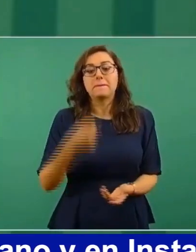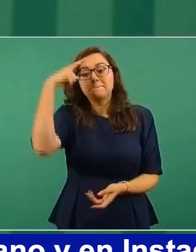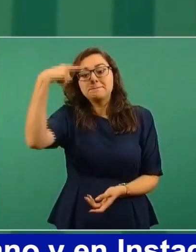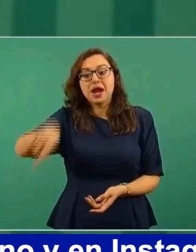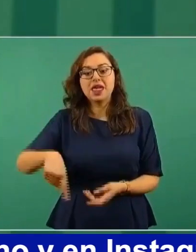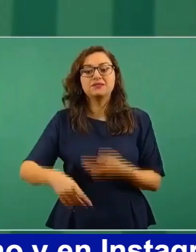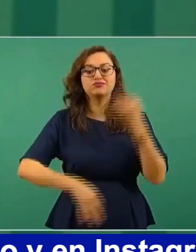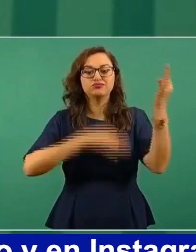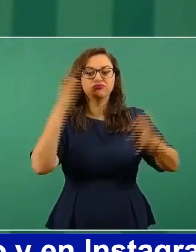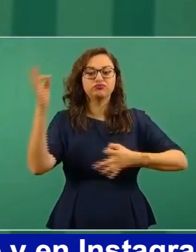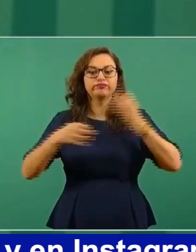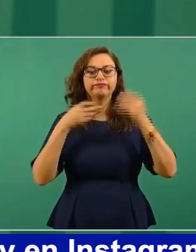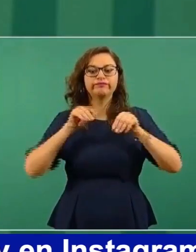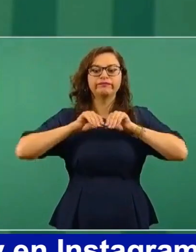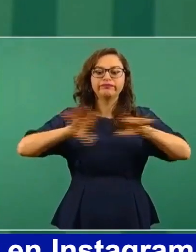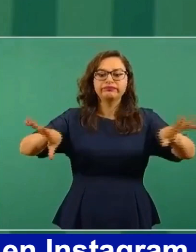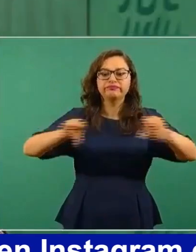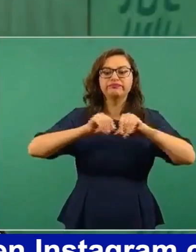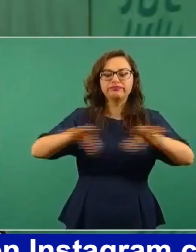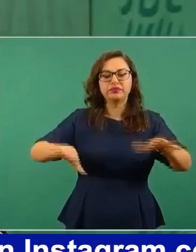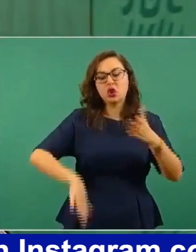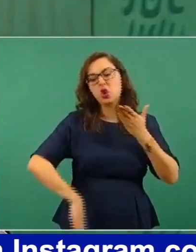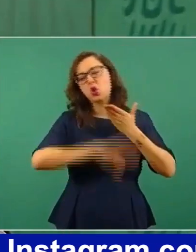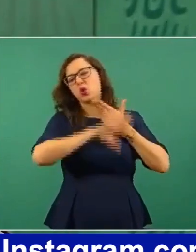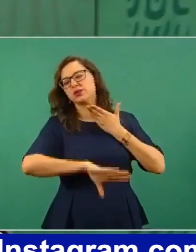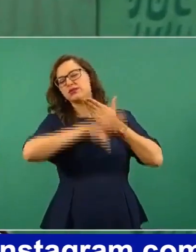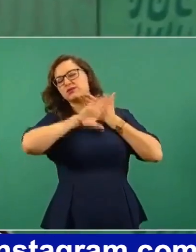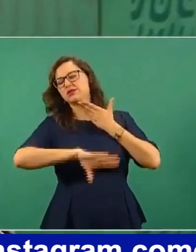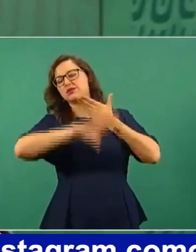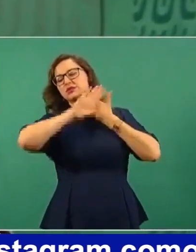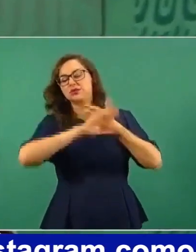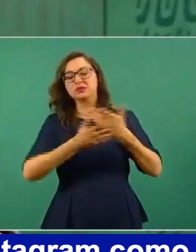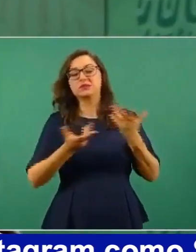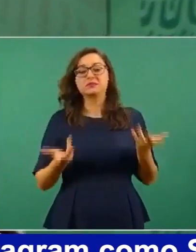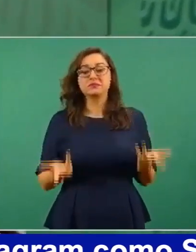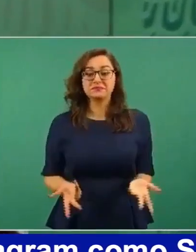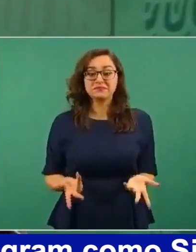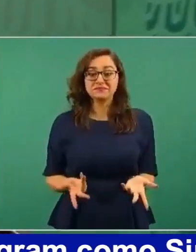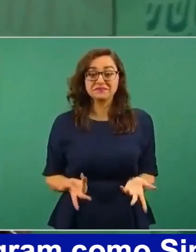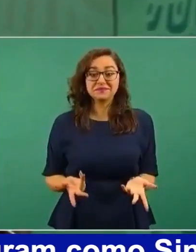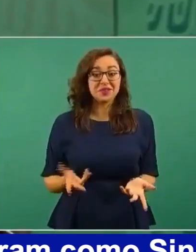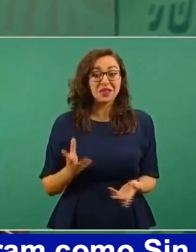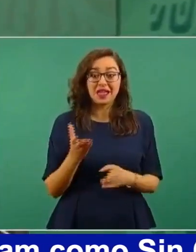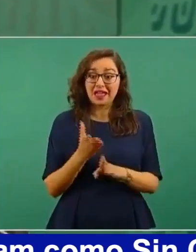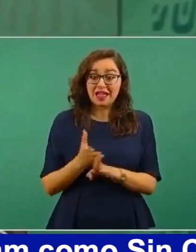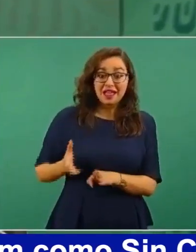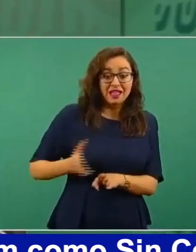mensajes en contra nuestra, y estaba prohibido